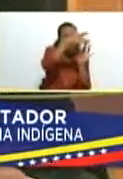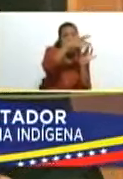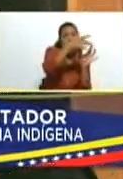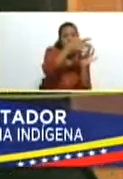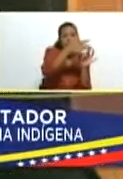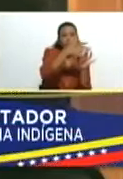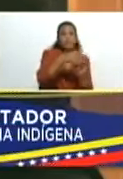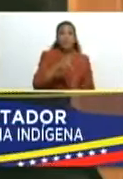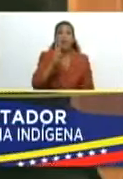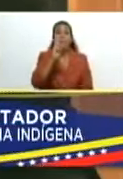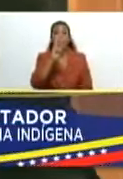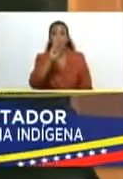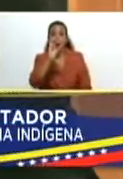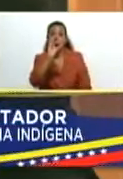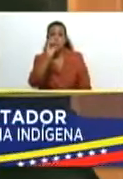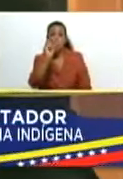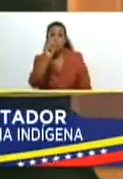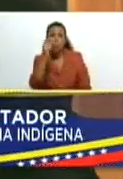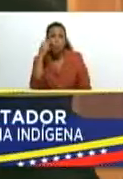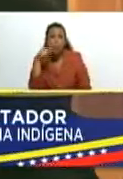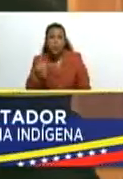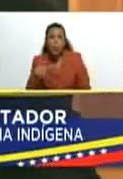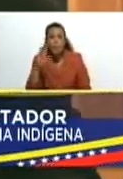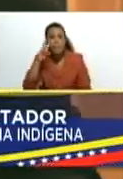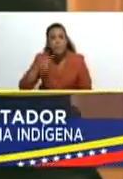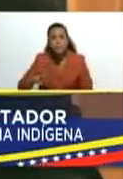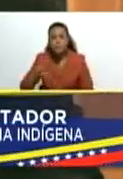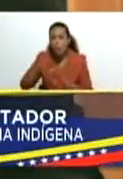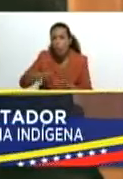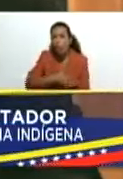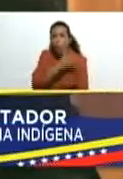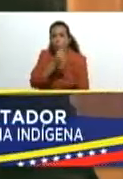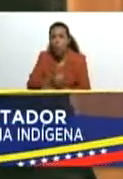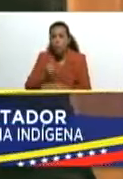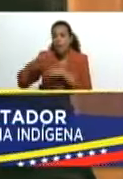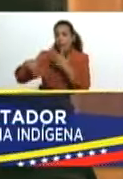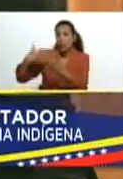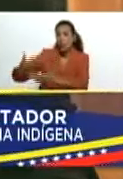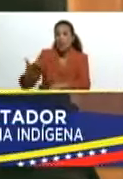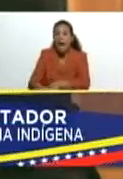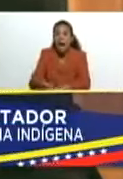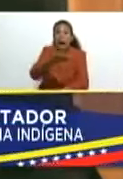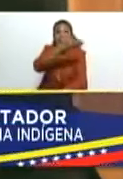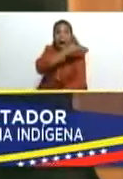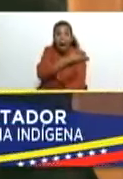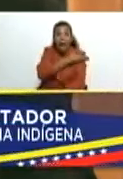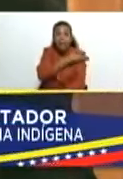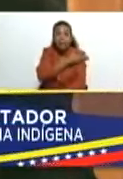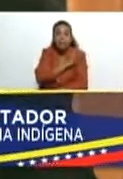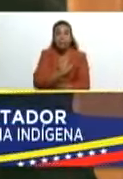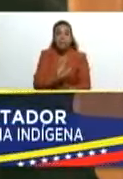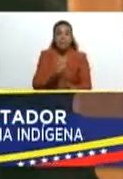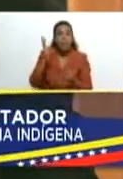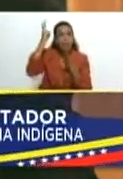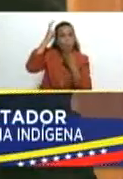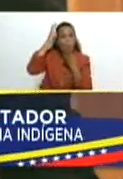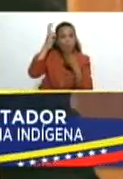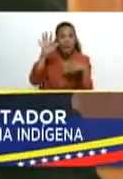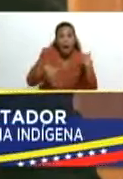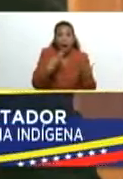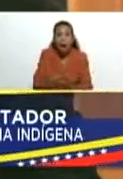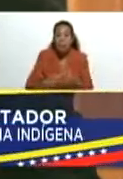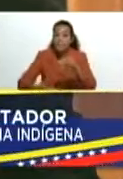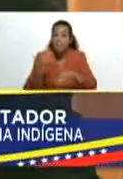Paracotos, arqueología e investigación documental, una visión crítica descolonizadora de la historia local desde el periodo prehispánico hasta la modernidad. Espacio y objetos cotidianos,